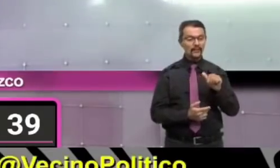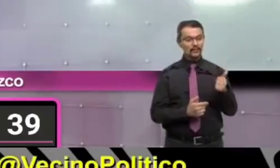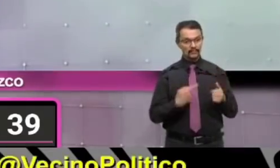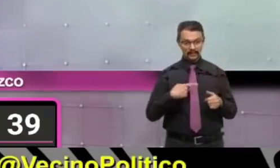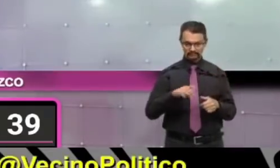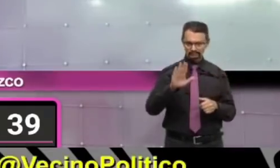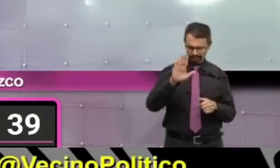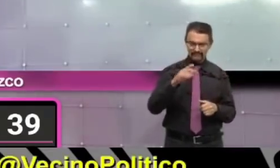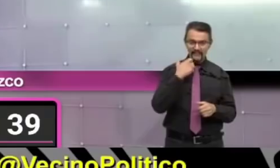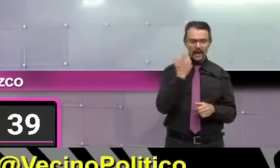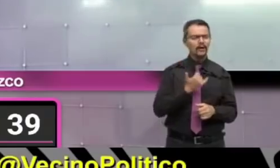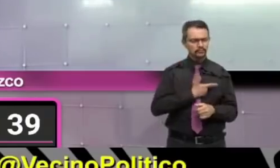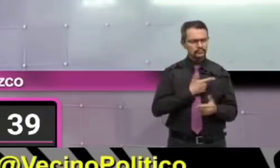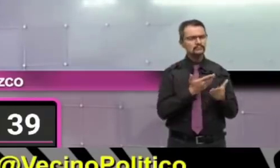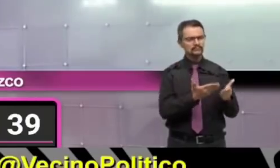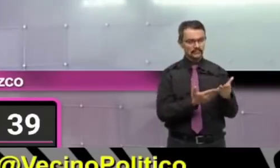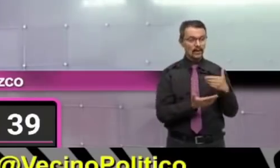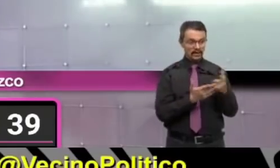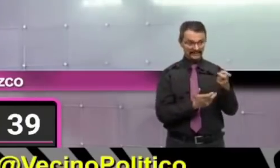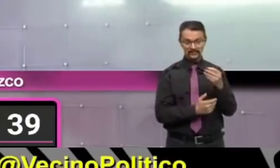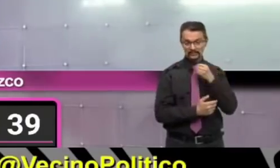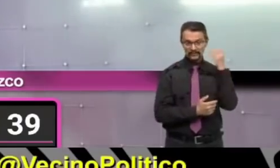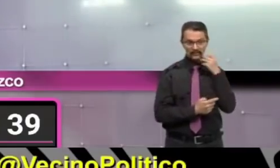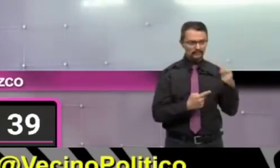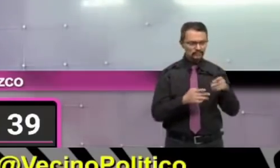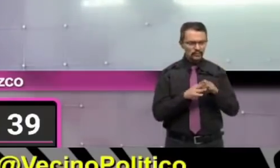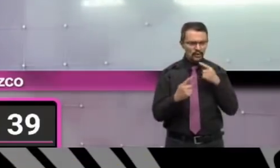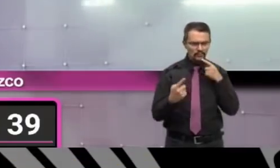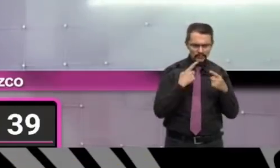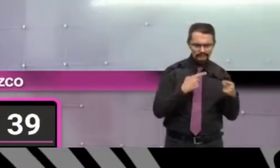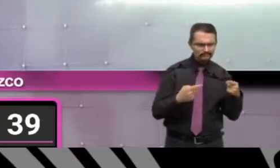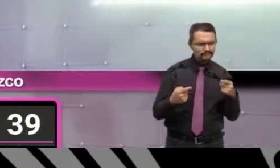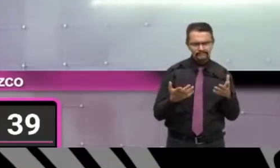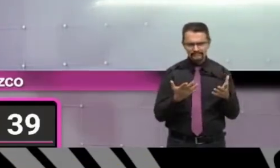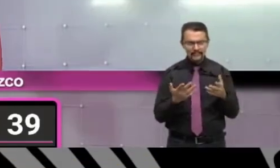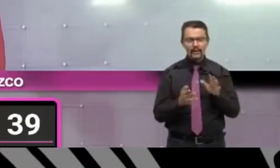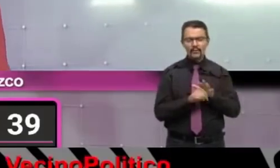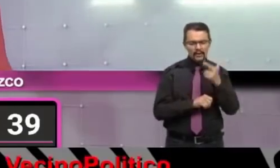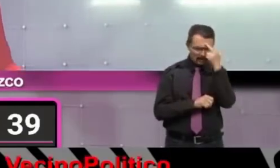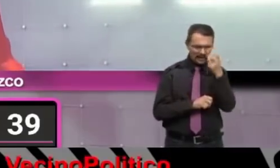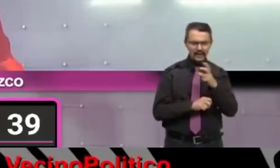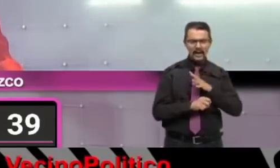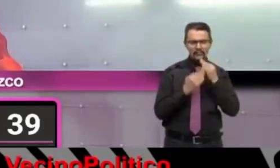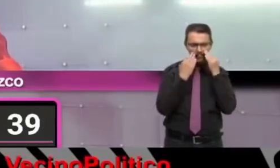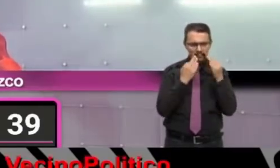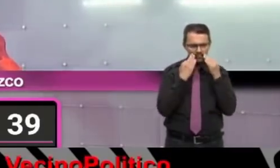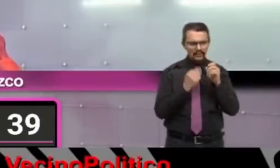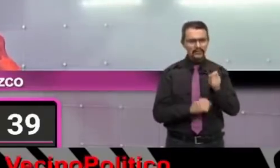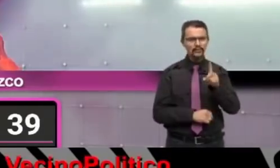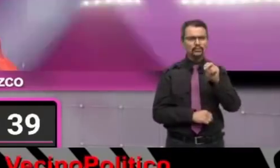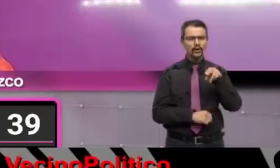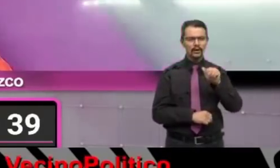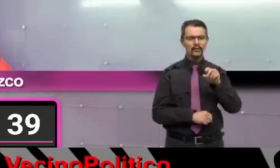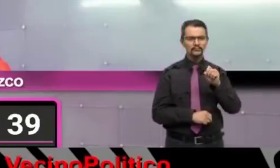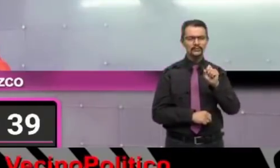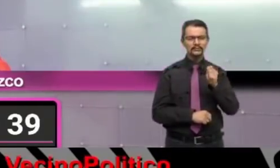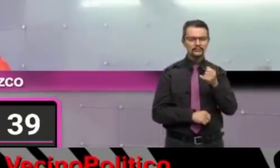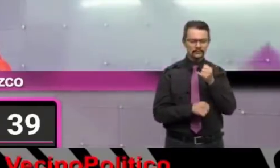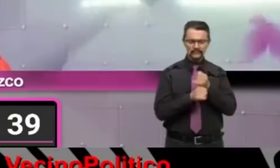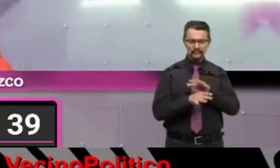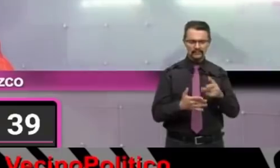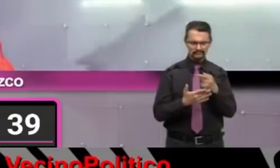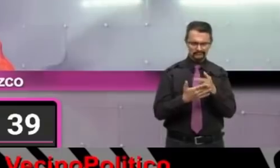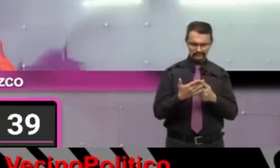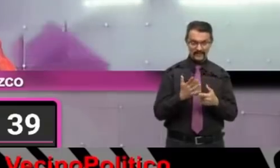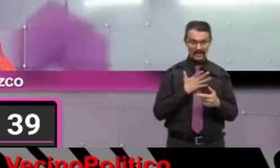forma tan argumentativa, porque justamente en eso quiero también demostrar con datos cómo es que está funcionando este gobierno. Y la realidad es